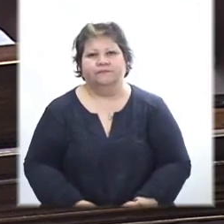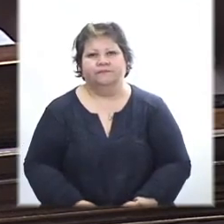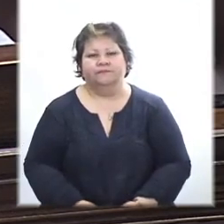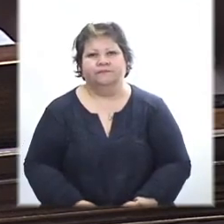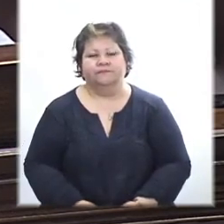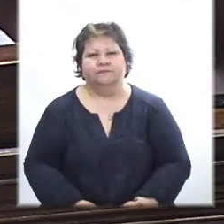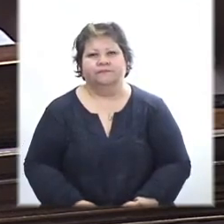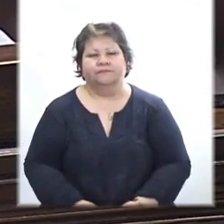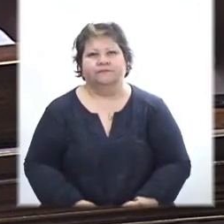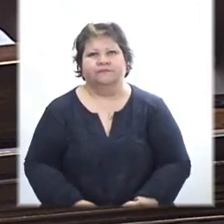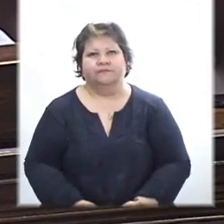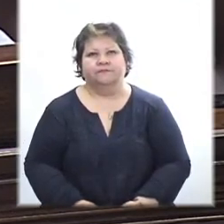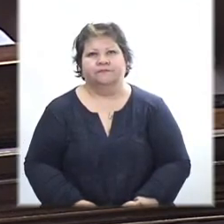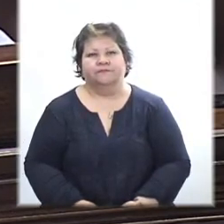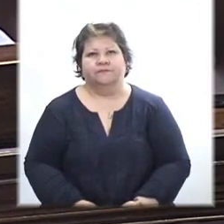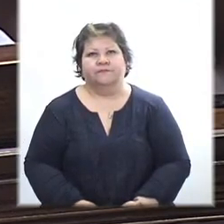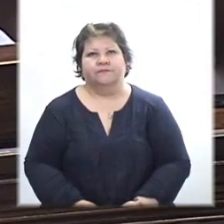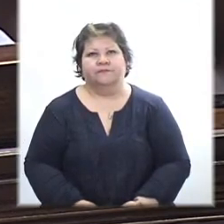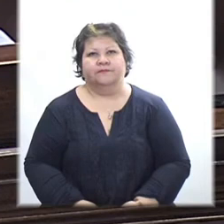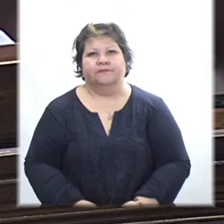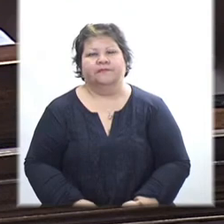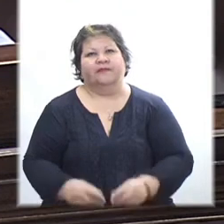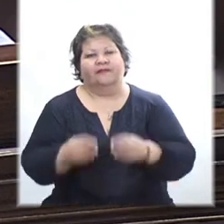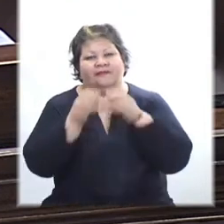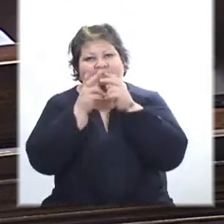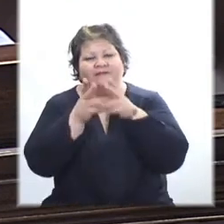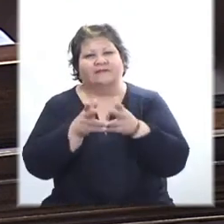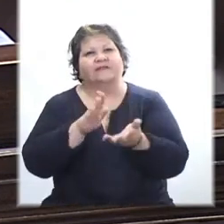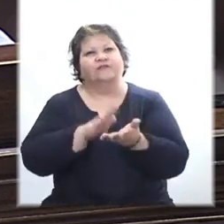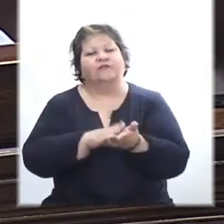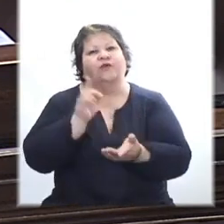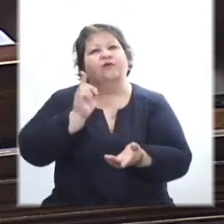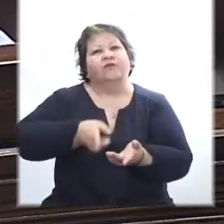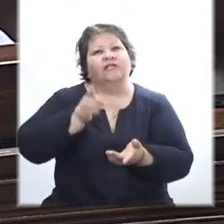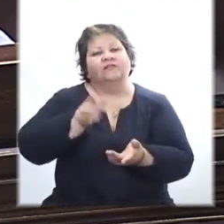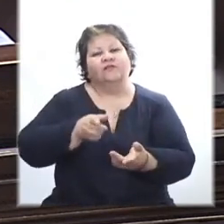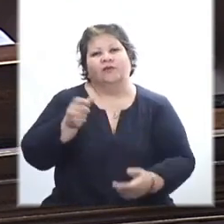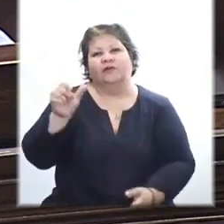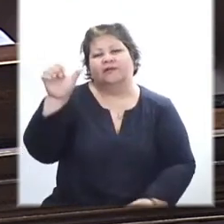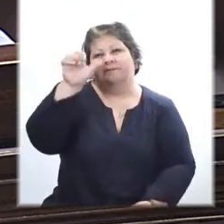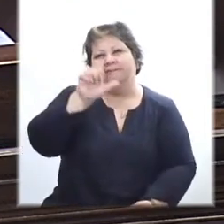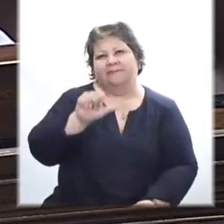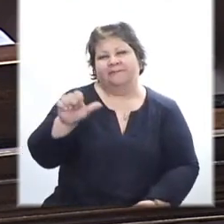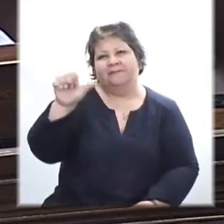Me refería a las distintas obligaciones de las empresas.